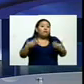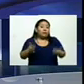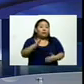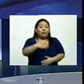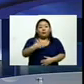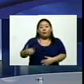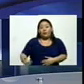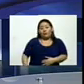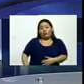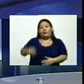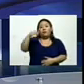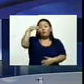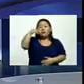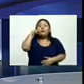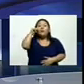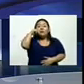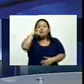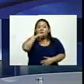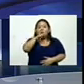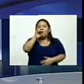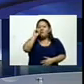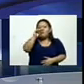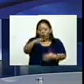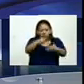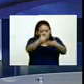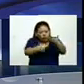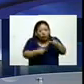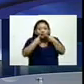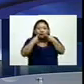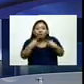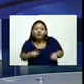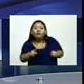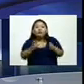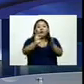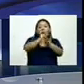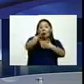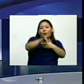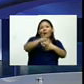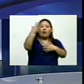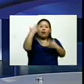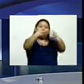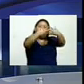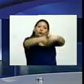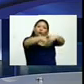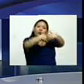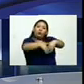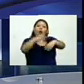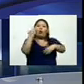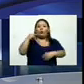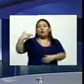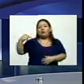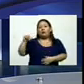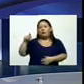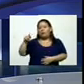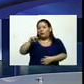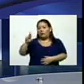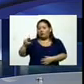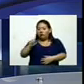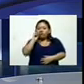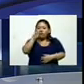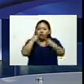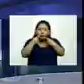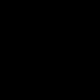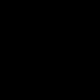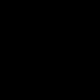Y el presidente de la República, Nayib Bukele, denunció indicios de corrupción en el proyecto de la presa El Chaparral. Conozcamos más